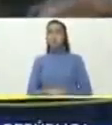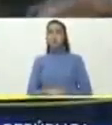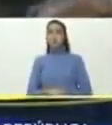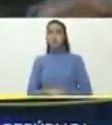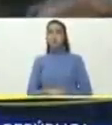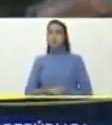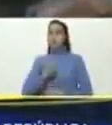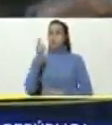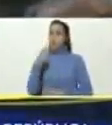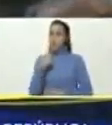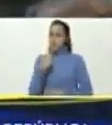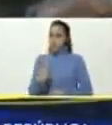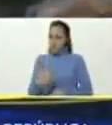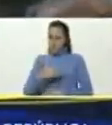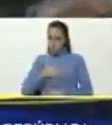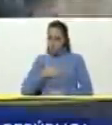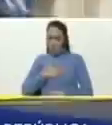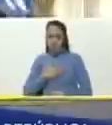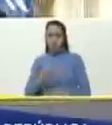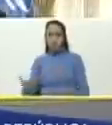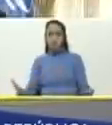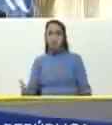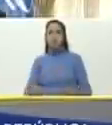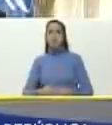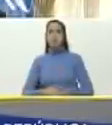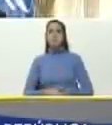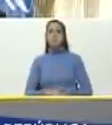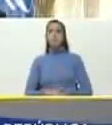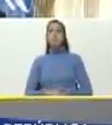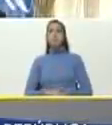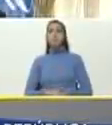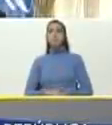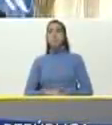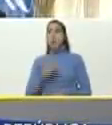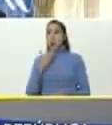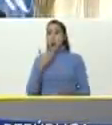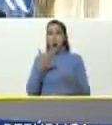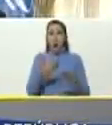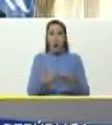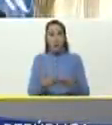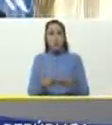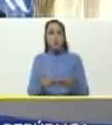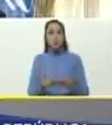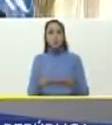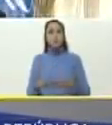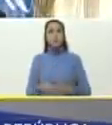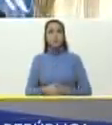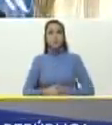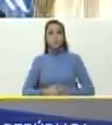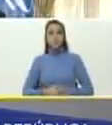Lo primero que tengo que decir es que agradezco